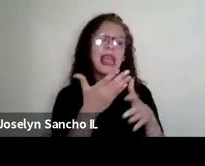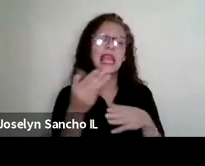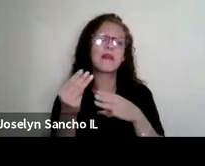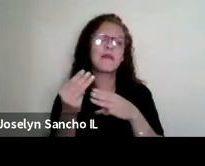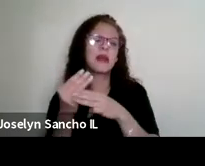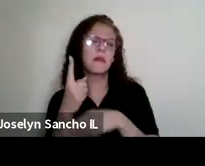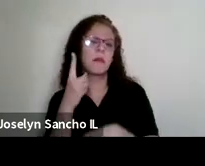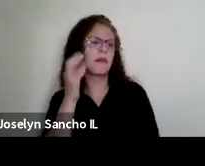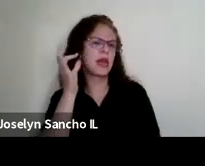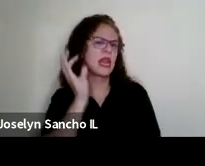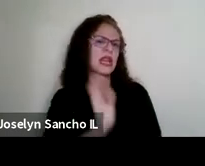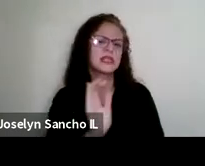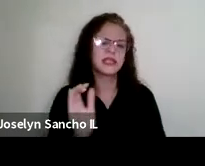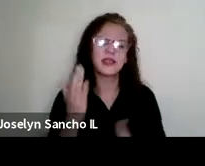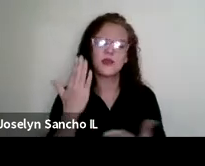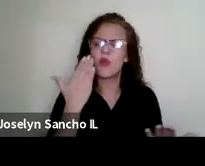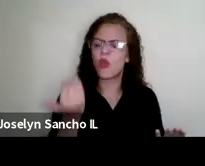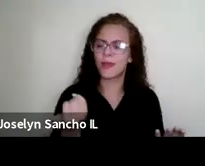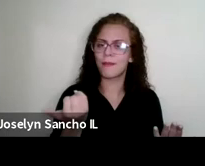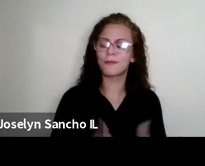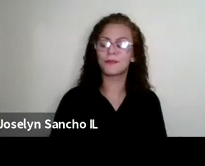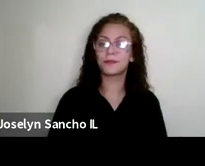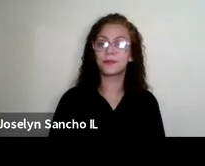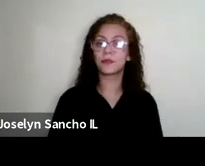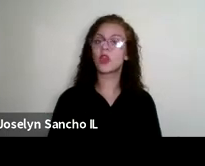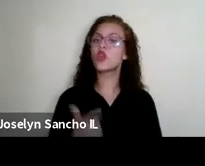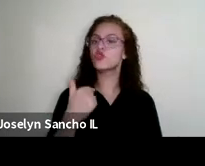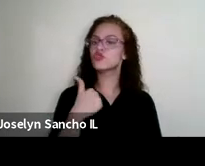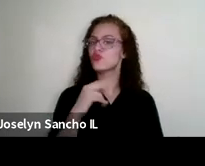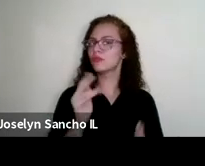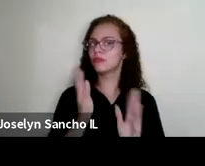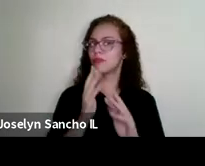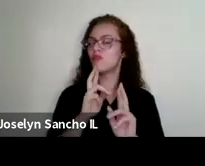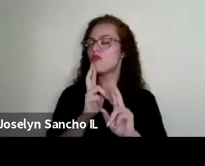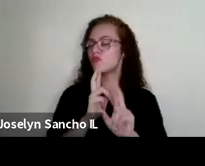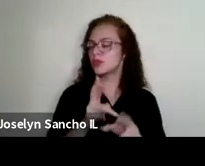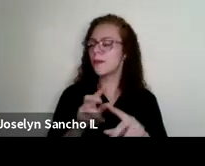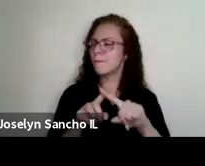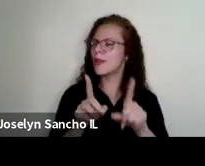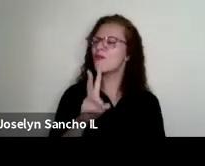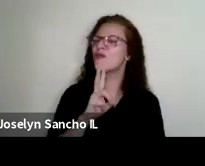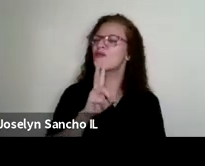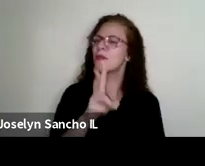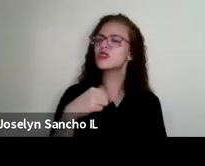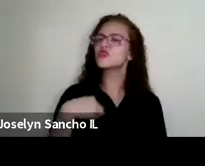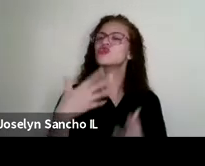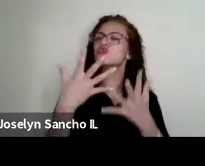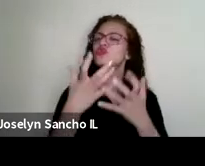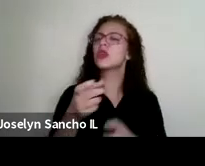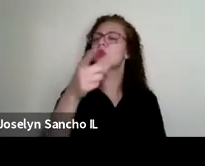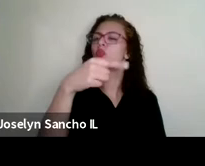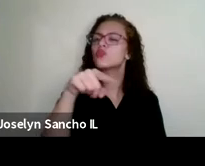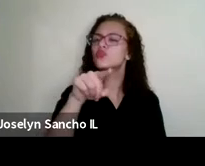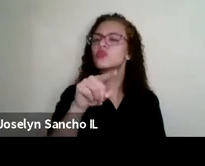matemática para las niñas? ¿Por qué? Y yo no tengo respuestas, Pero realmente yo lo que quiero es dejarles a